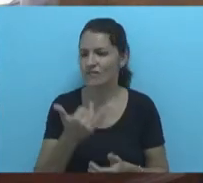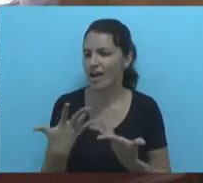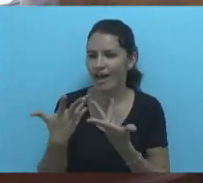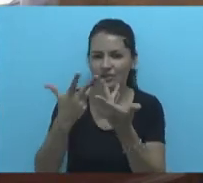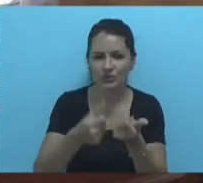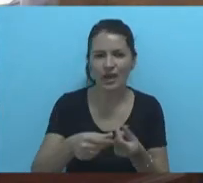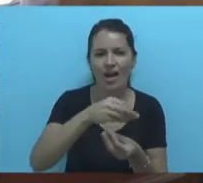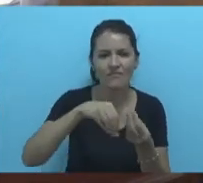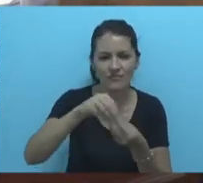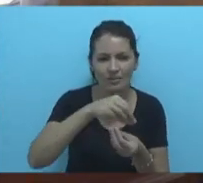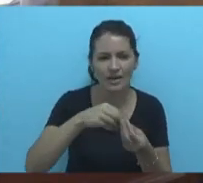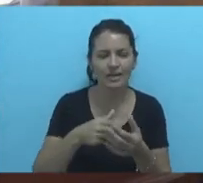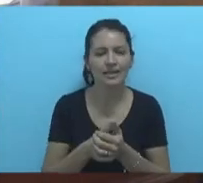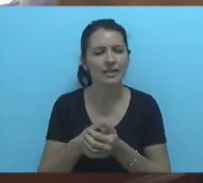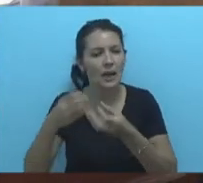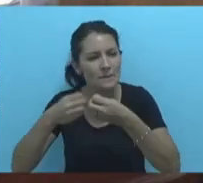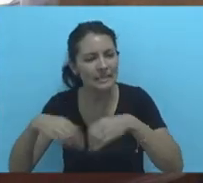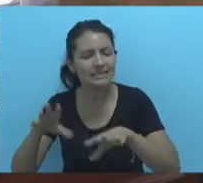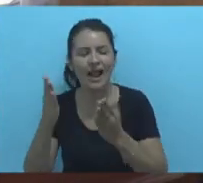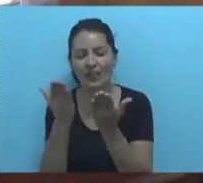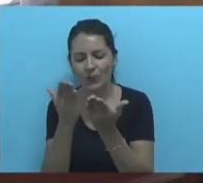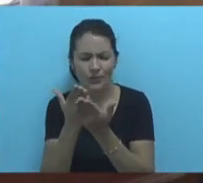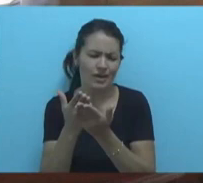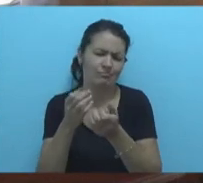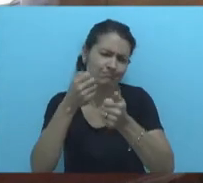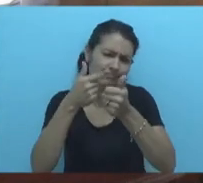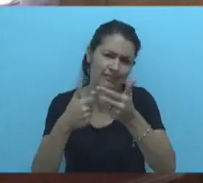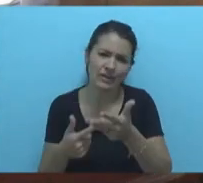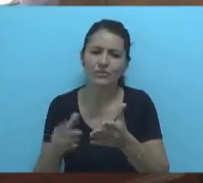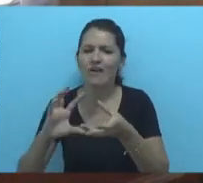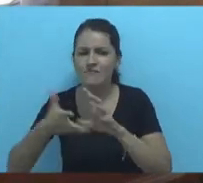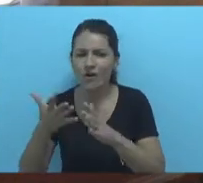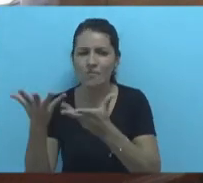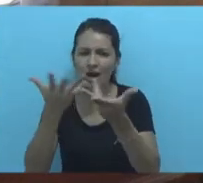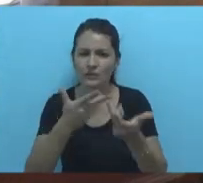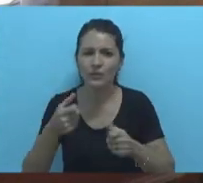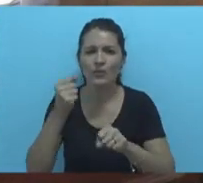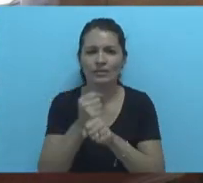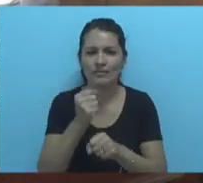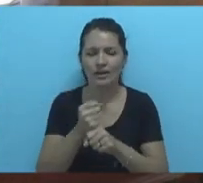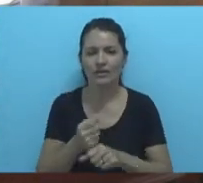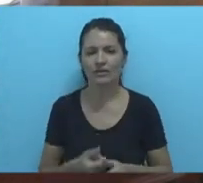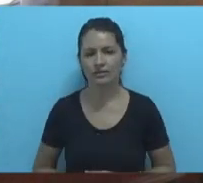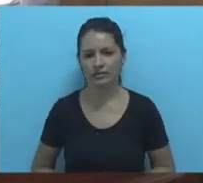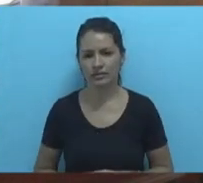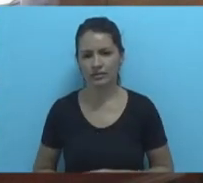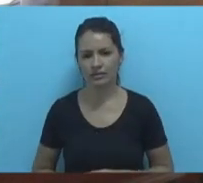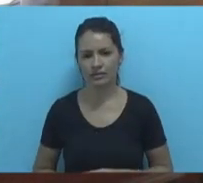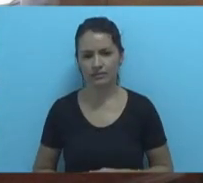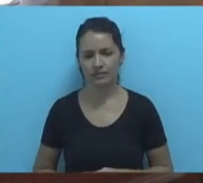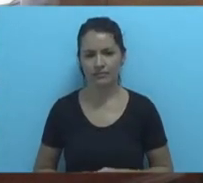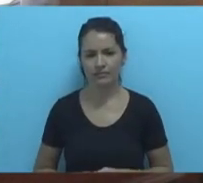familias, de poder iniciar o sostener sus estudios o de desarrollar un proyecto de vida en una provincia en la que, como ya he